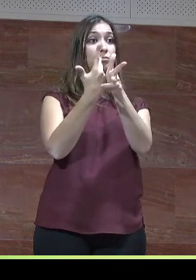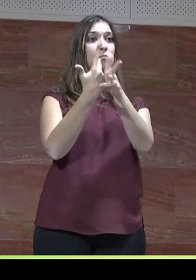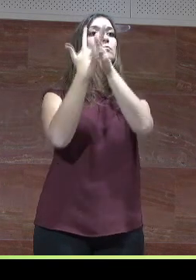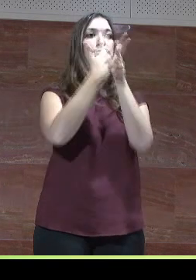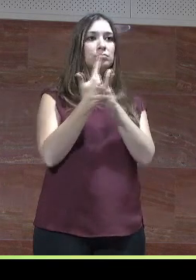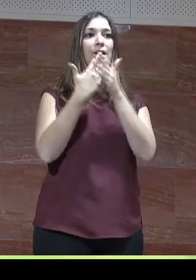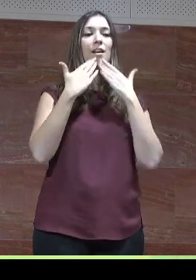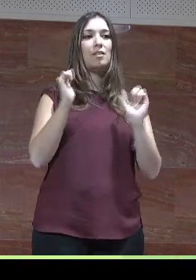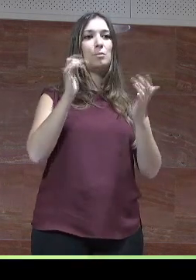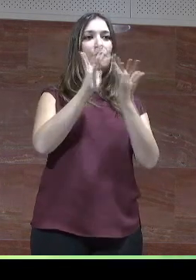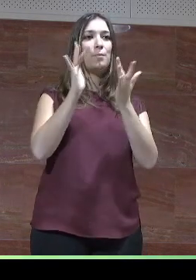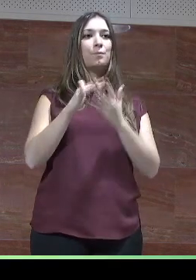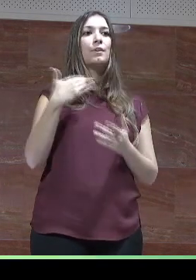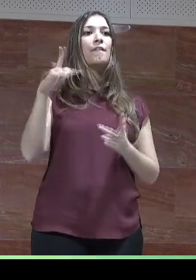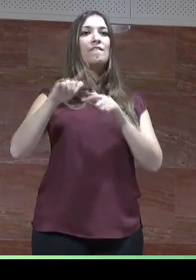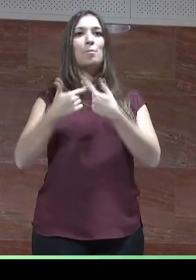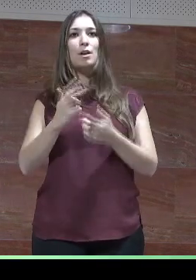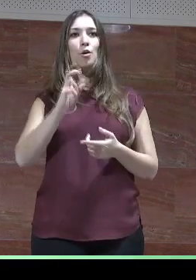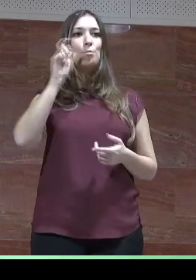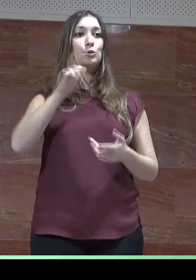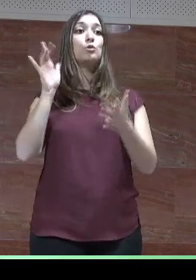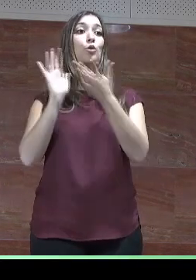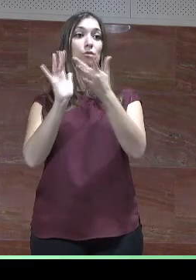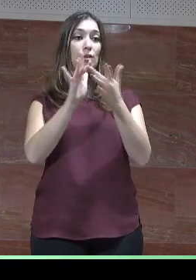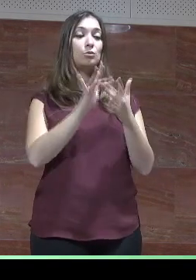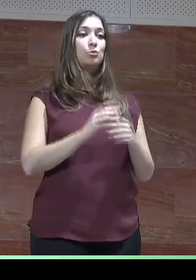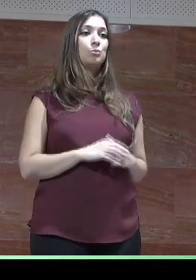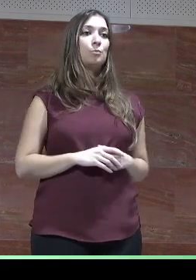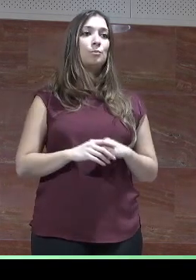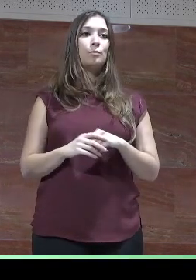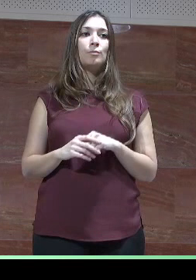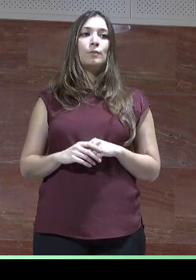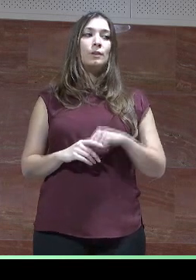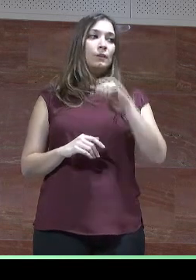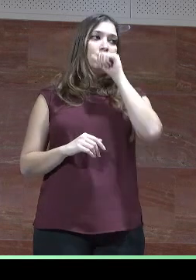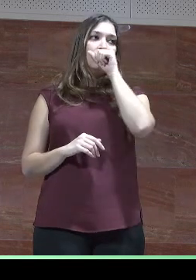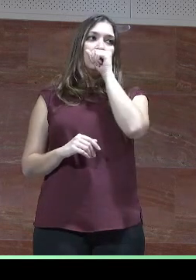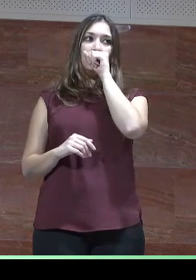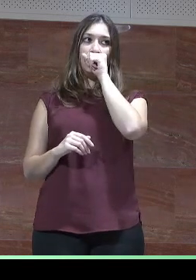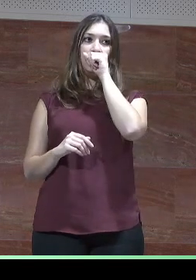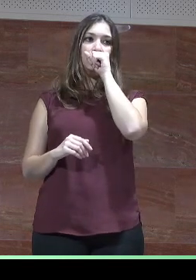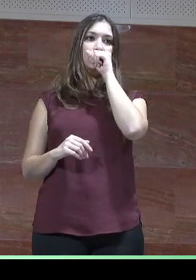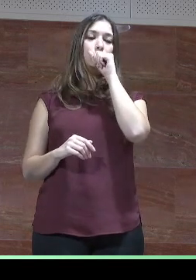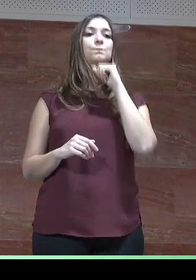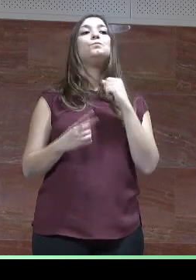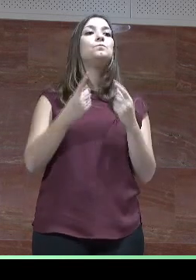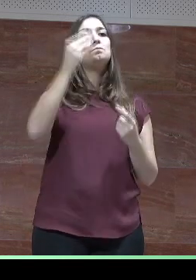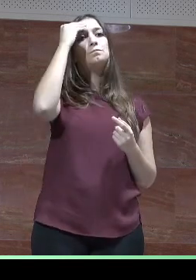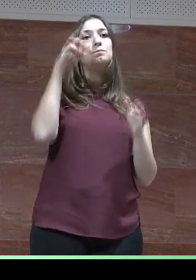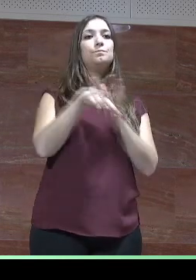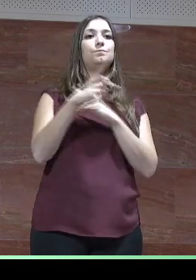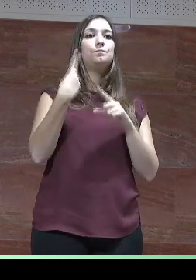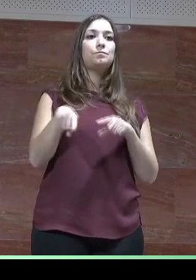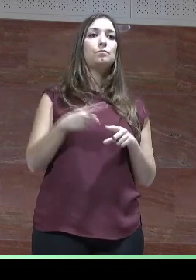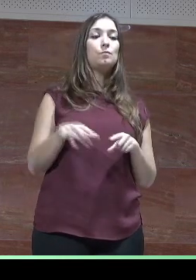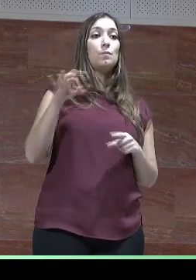otras personas, con sus familiares, etcétera. Hace falta tantas cosas, o hay veces que nos dejamos